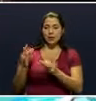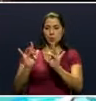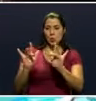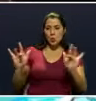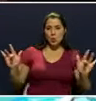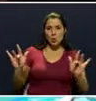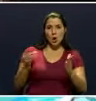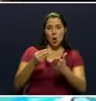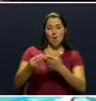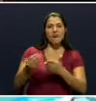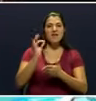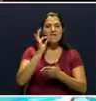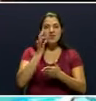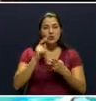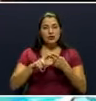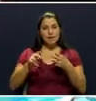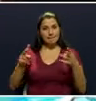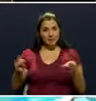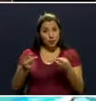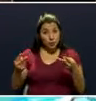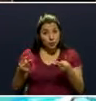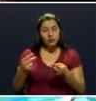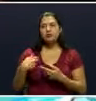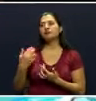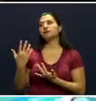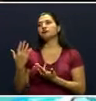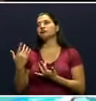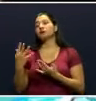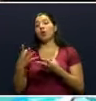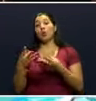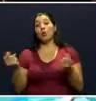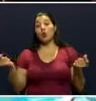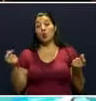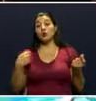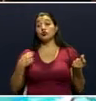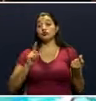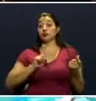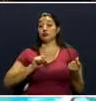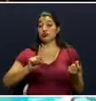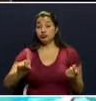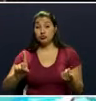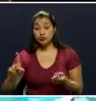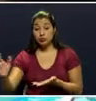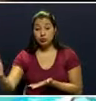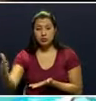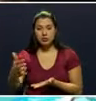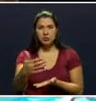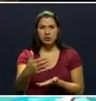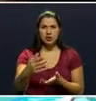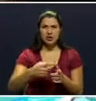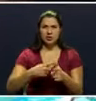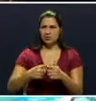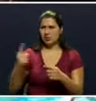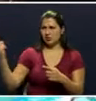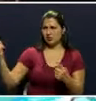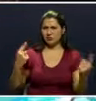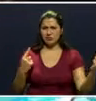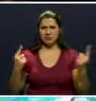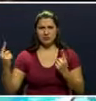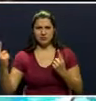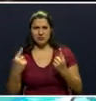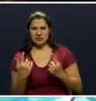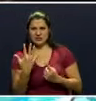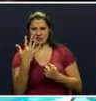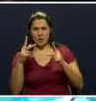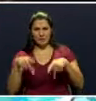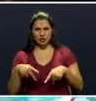a coger lo que yo necesitaba. Y cuando yo me esperé que todo el mundo se fuera y llegué yo a tomar mis cosas, se me acercaron como 5 personas sin respetar